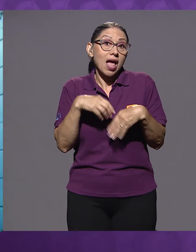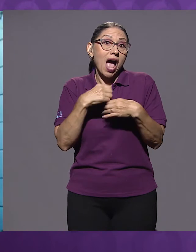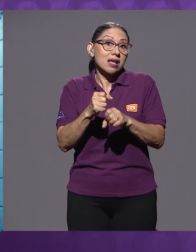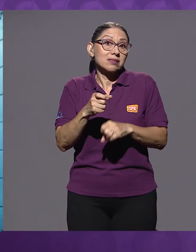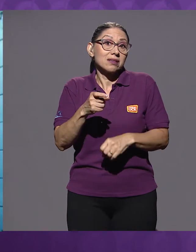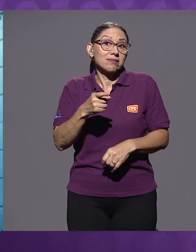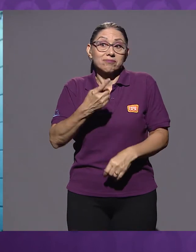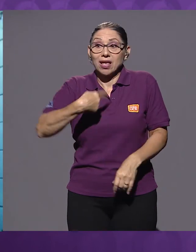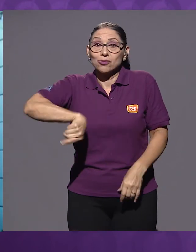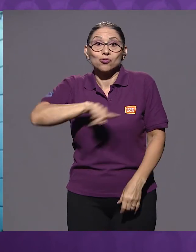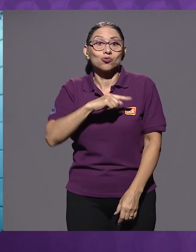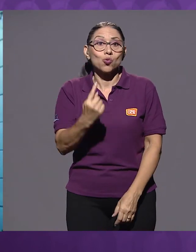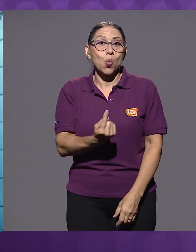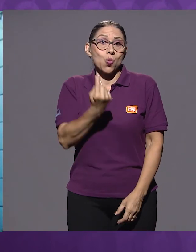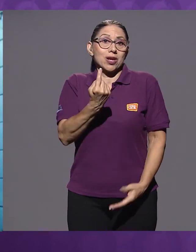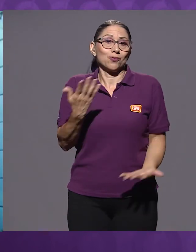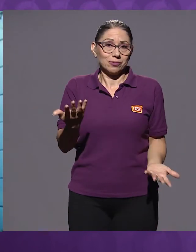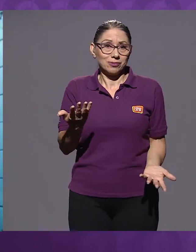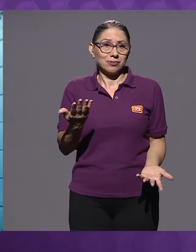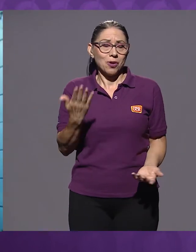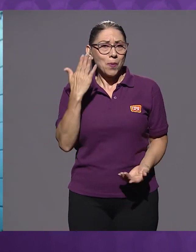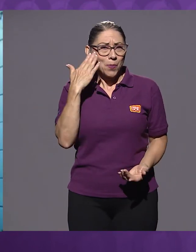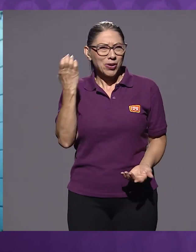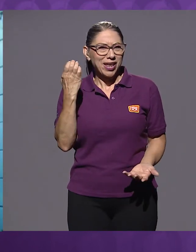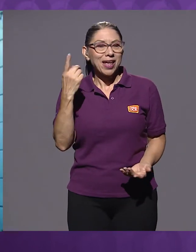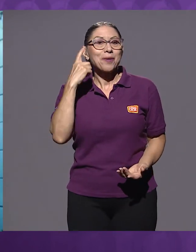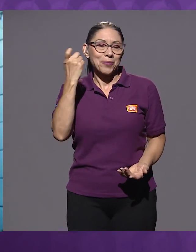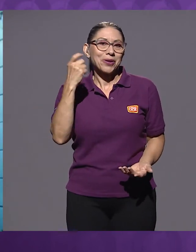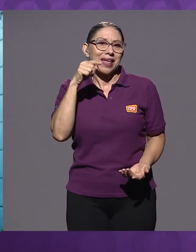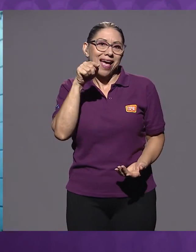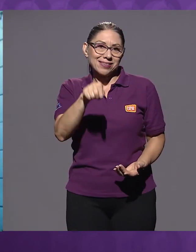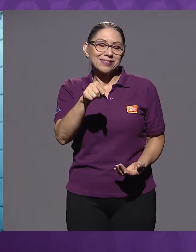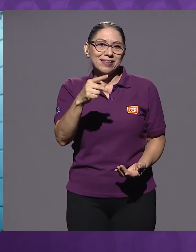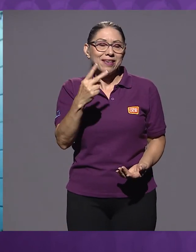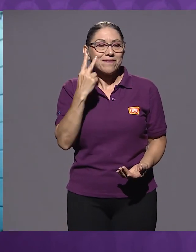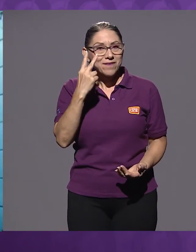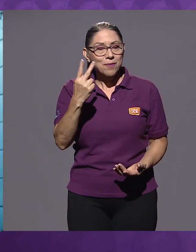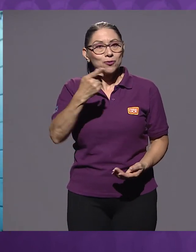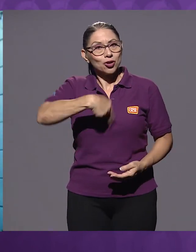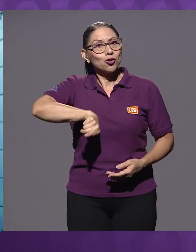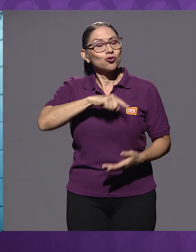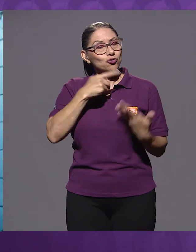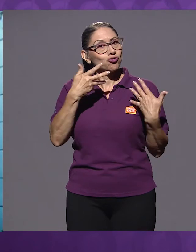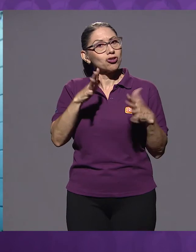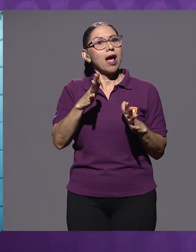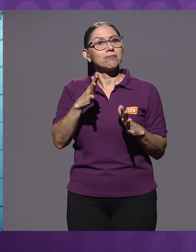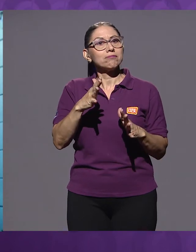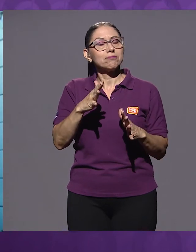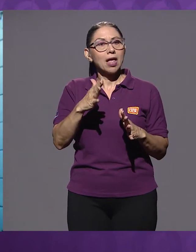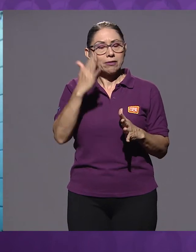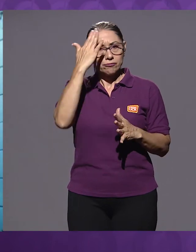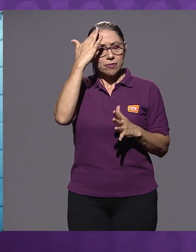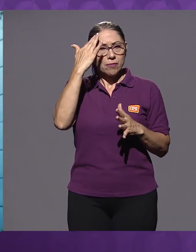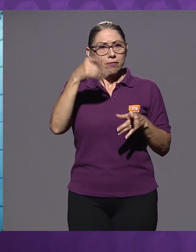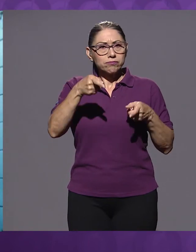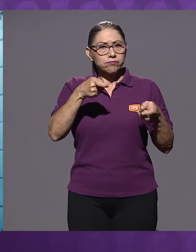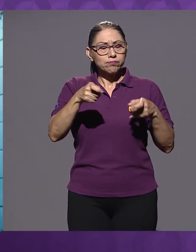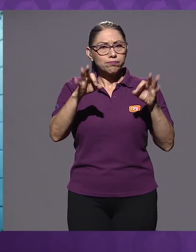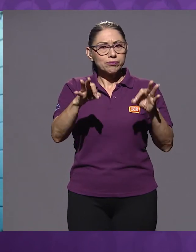únicos, nos hace únicos. ¿Por qué? Porque así vemos que estamos posicionados en algo en lo